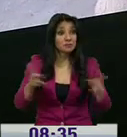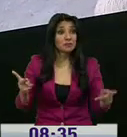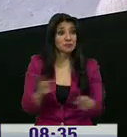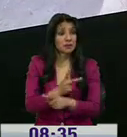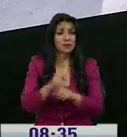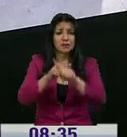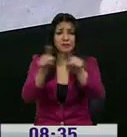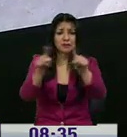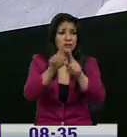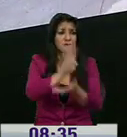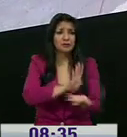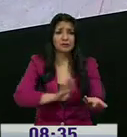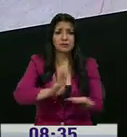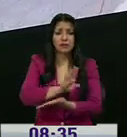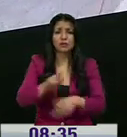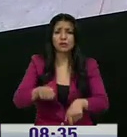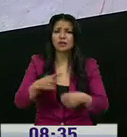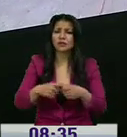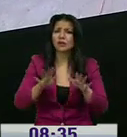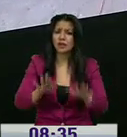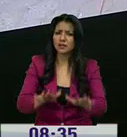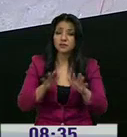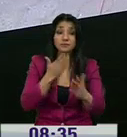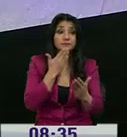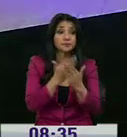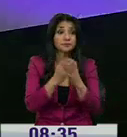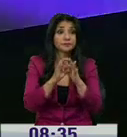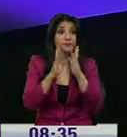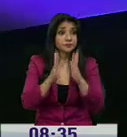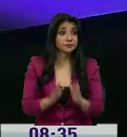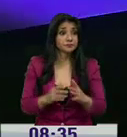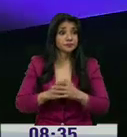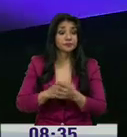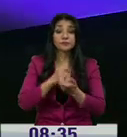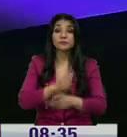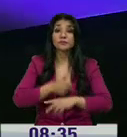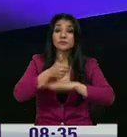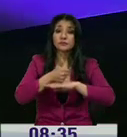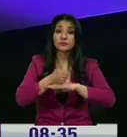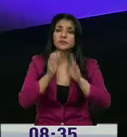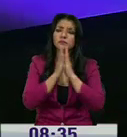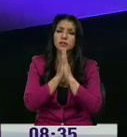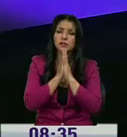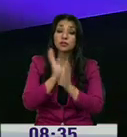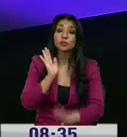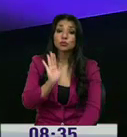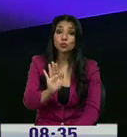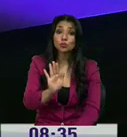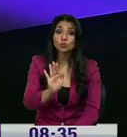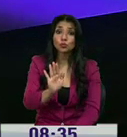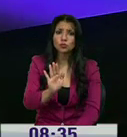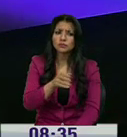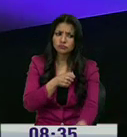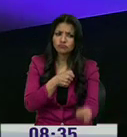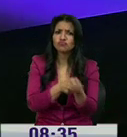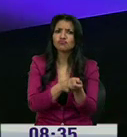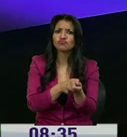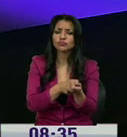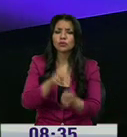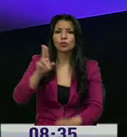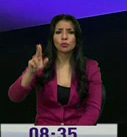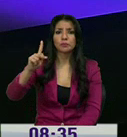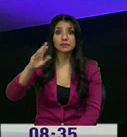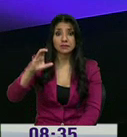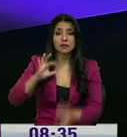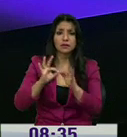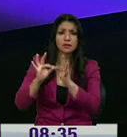en muchos barrios del Distrito Metropolitano de Quito. Gracias, Adriana Rojas. Autoridades, en ustedes está repotenciar las UPCs